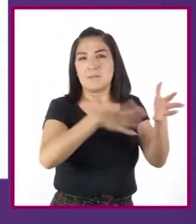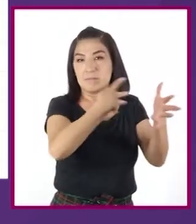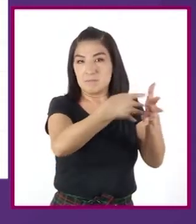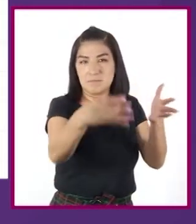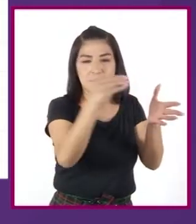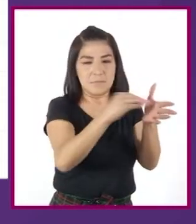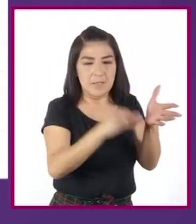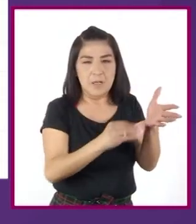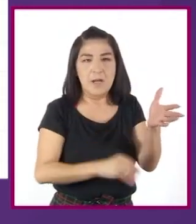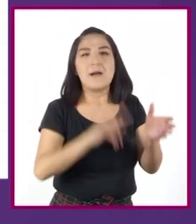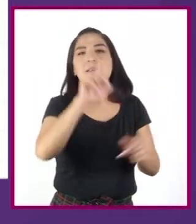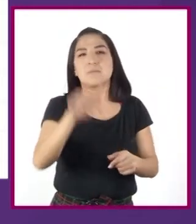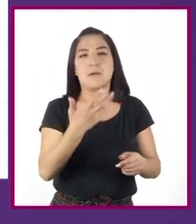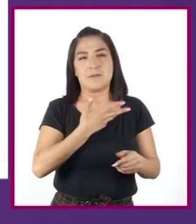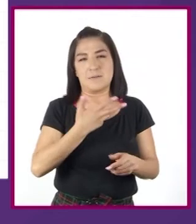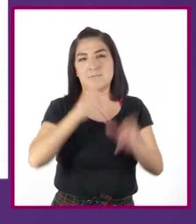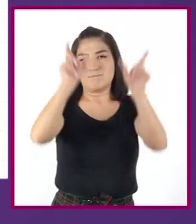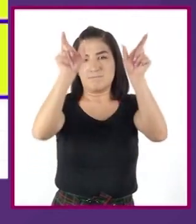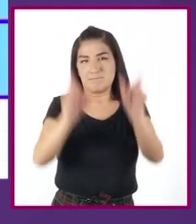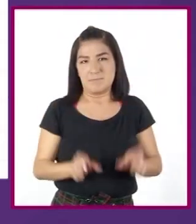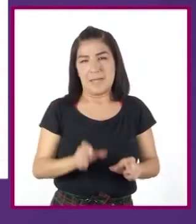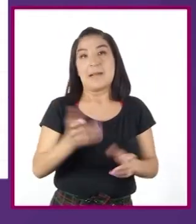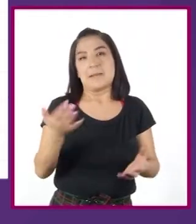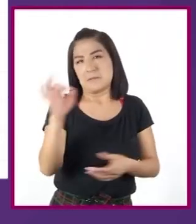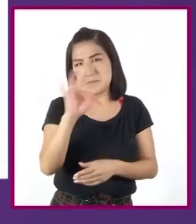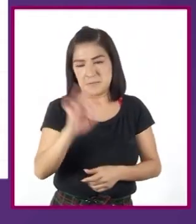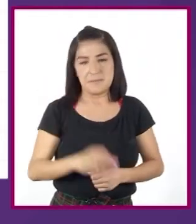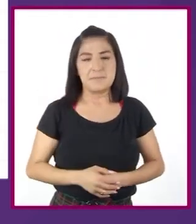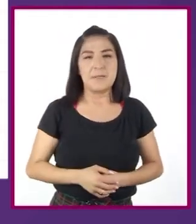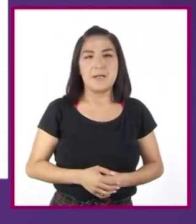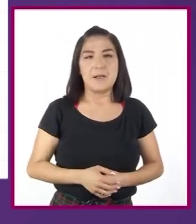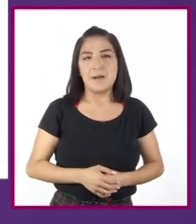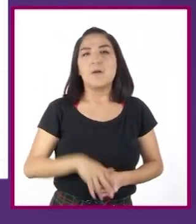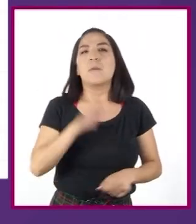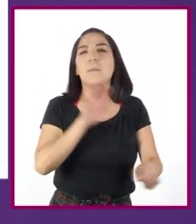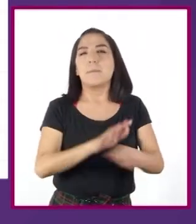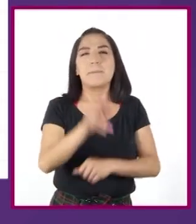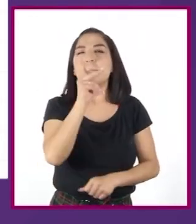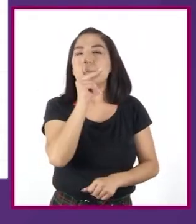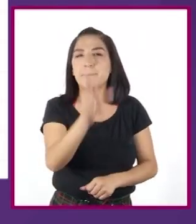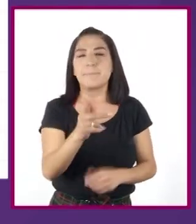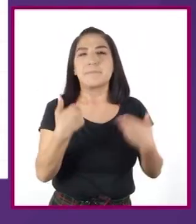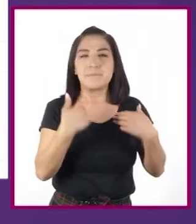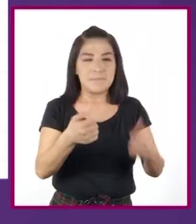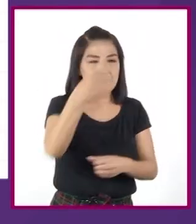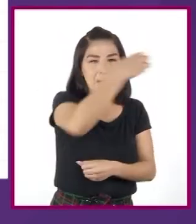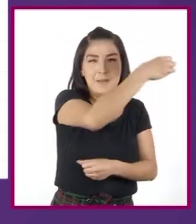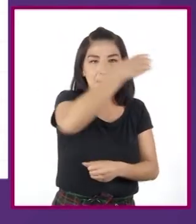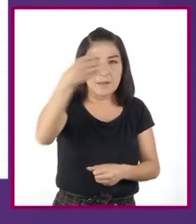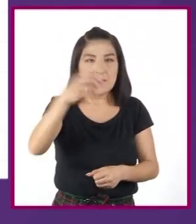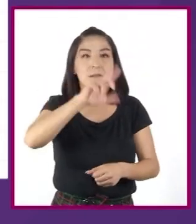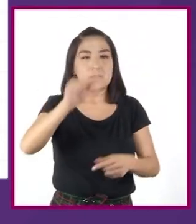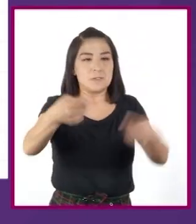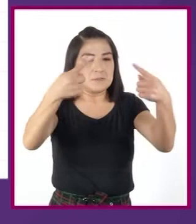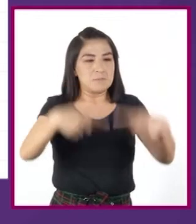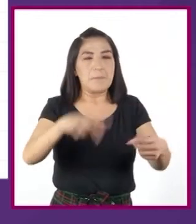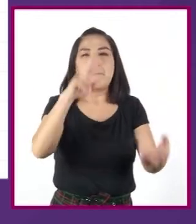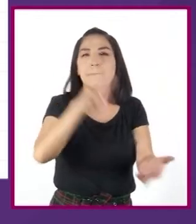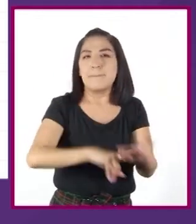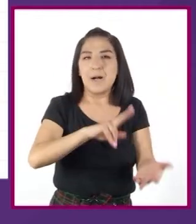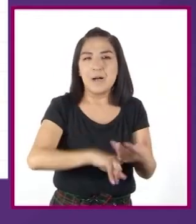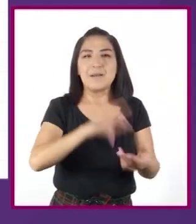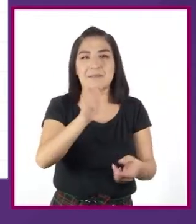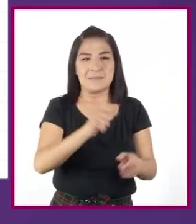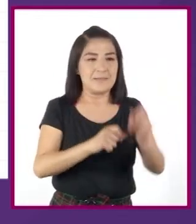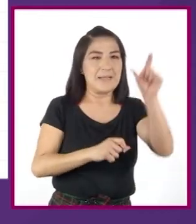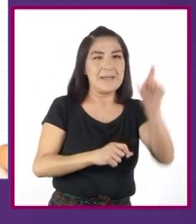cual podría tener 2 columnas. En otras palabras, consiste en ordenar y dar valores a nuestras variables